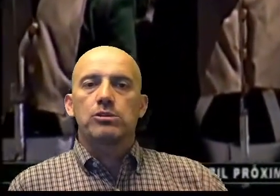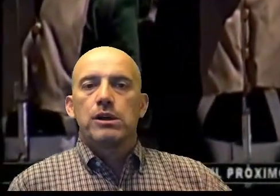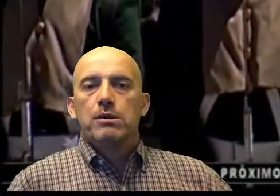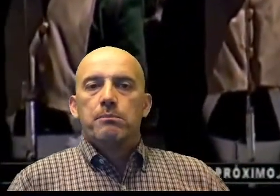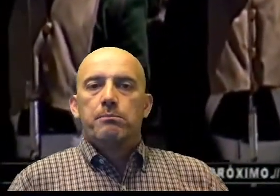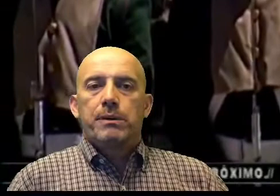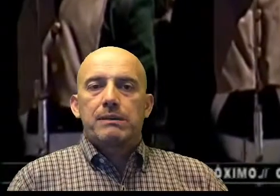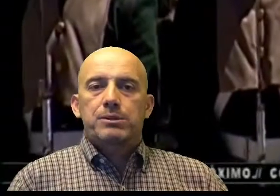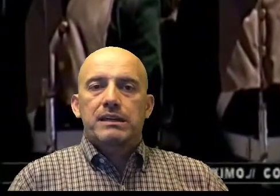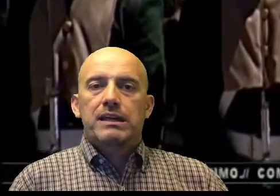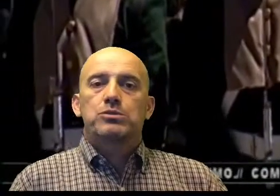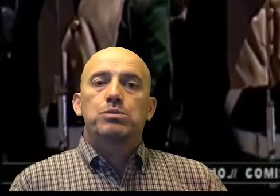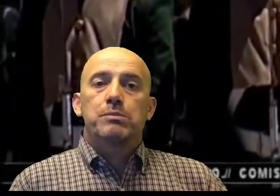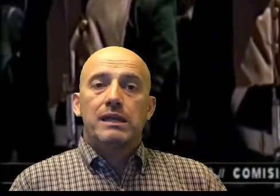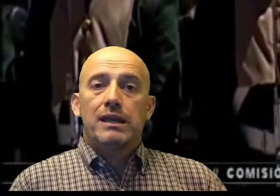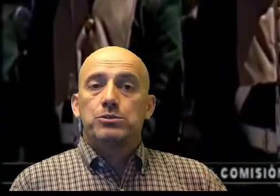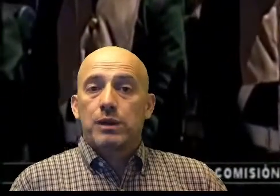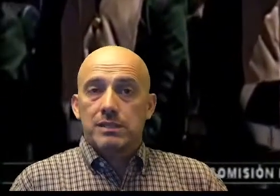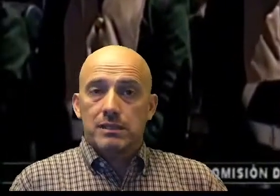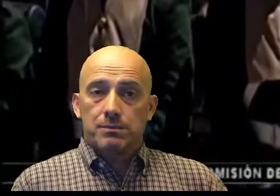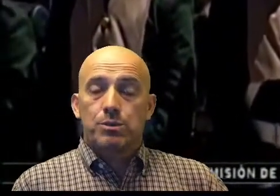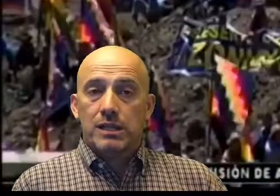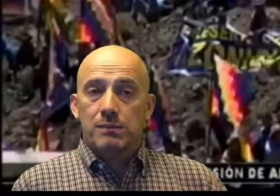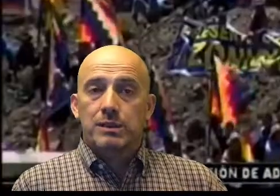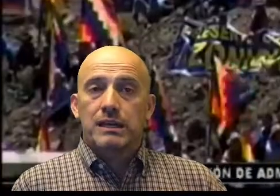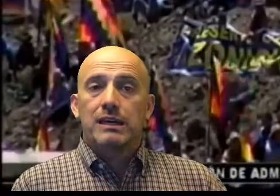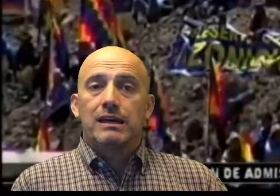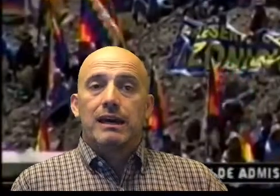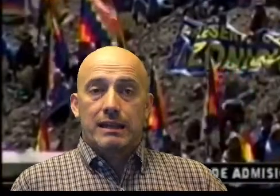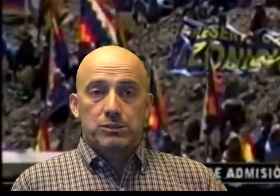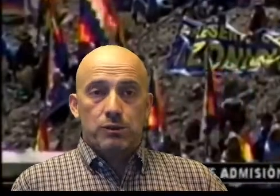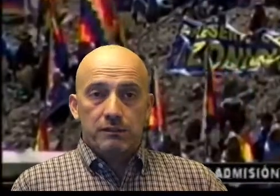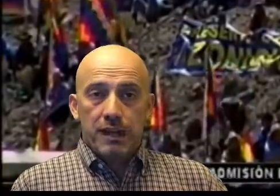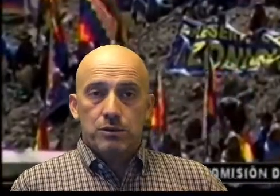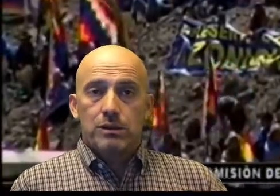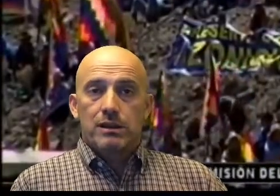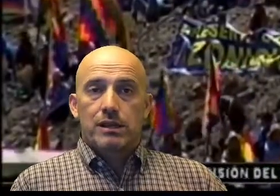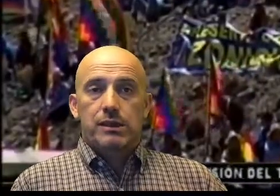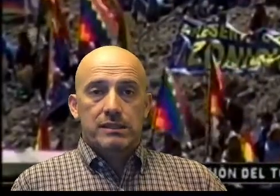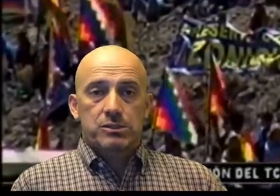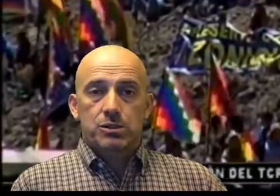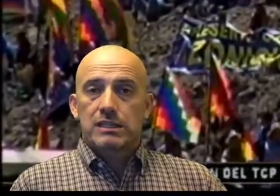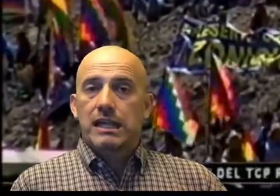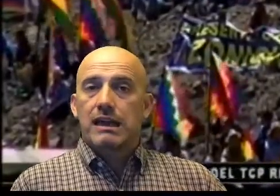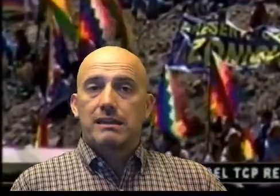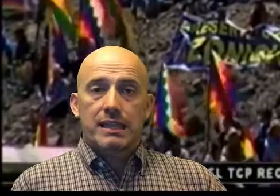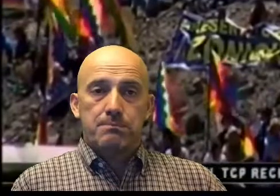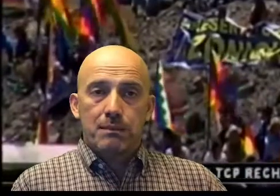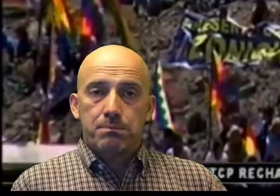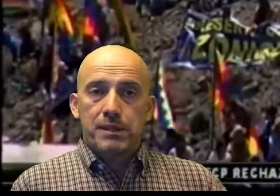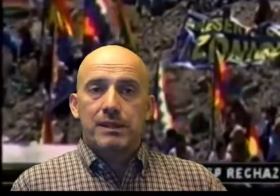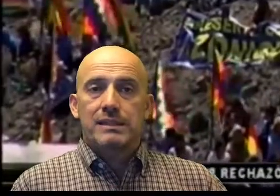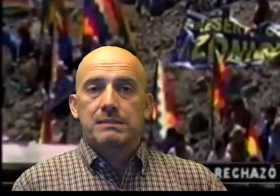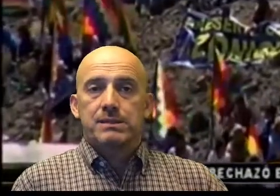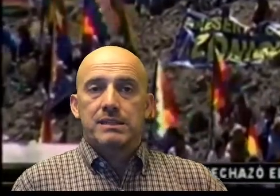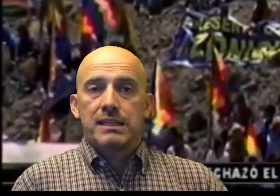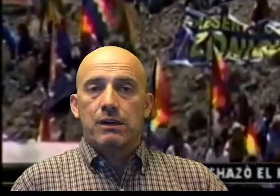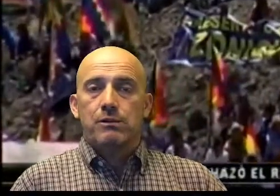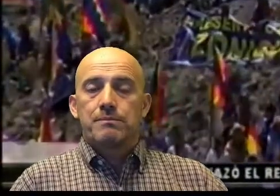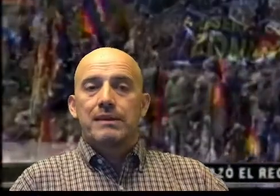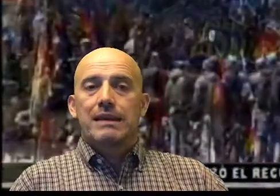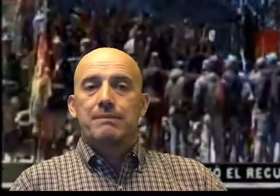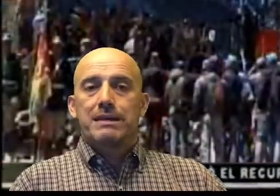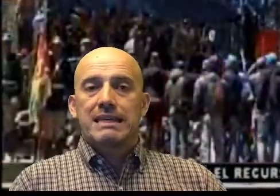los soldados para proteger sus minas y sus haciendas porque porque el objeto boliviano el ejército que está en tan mal pie y tan